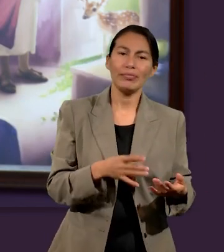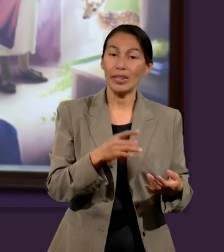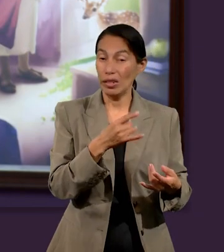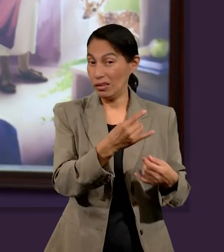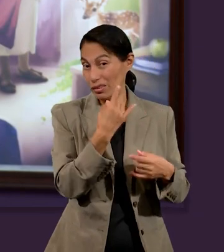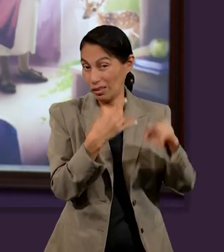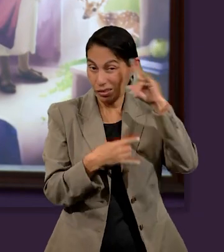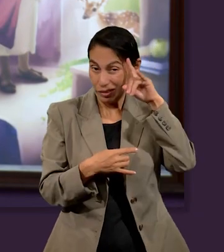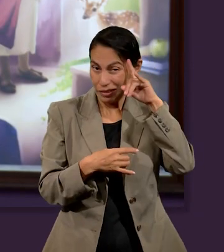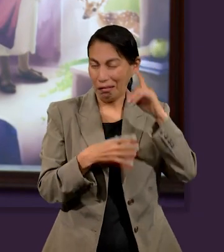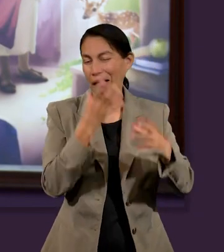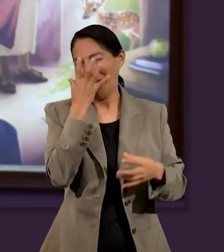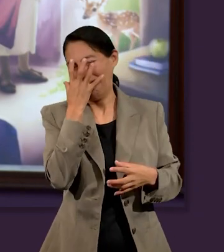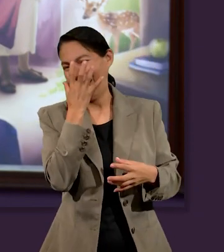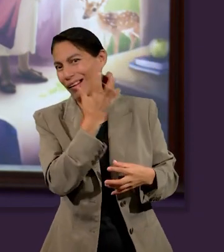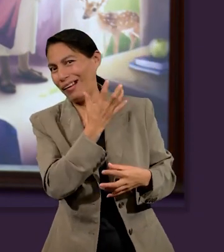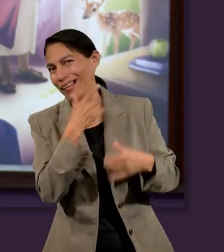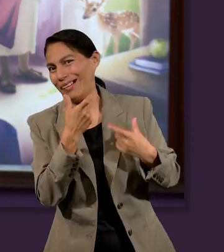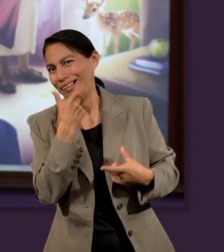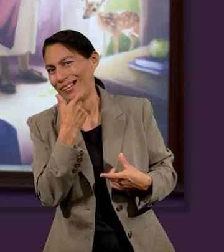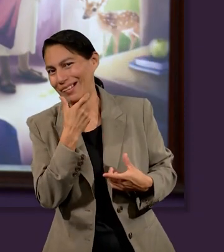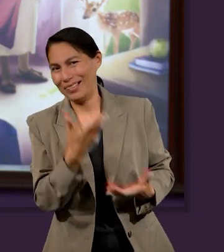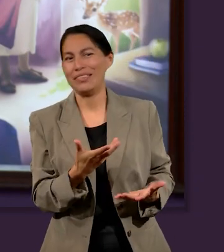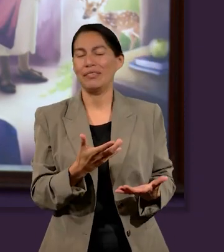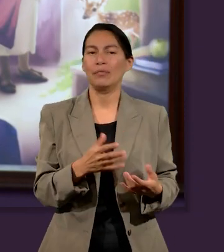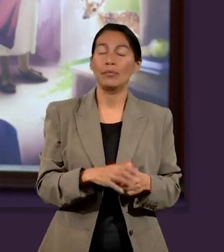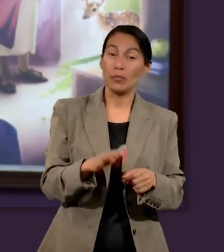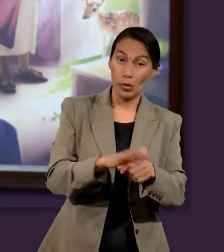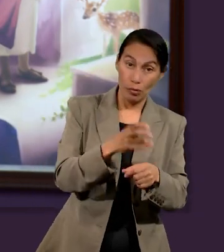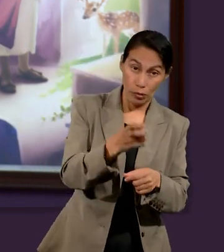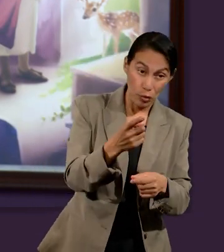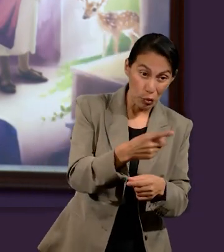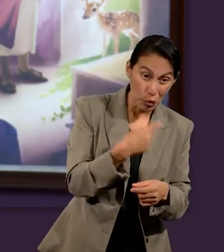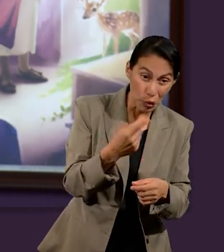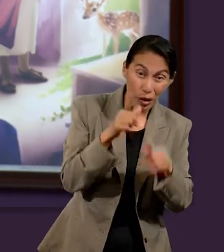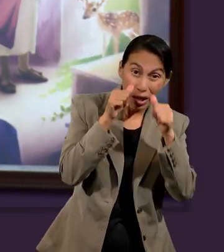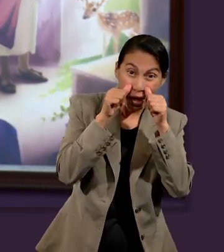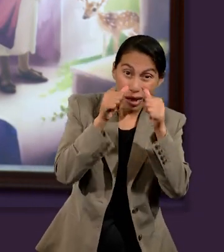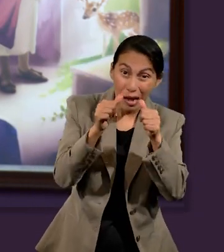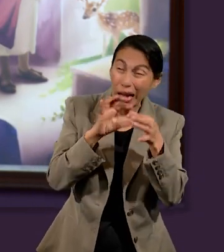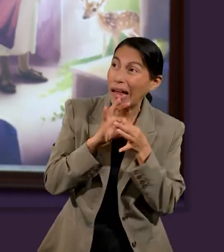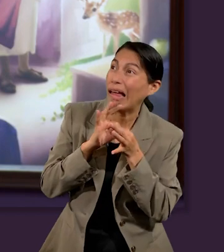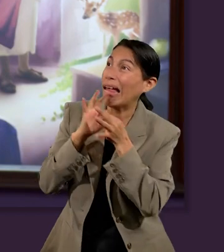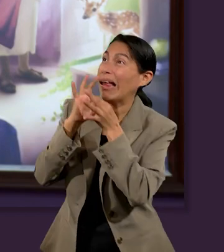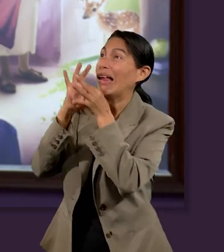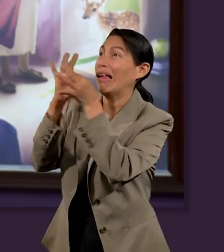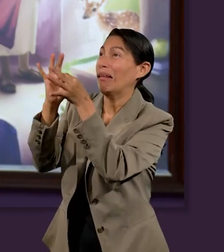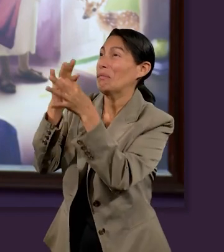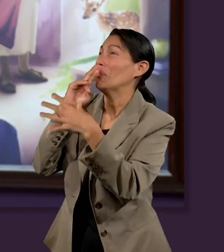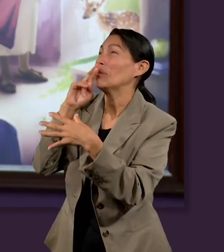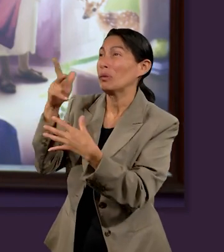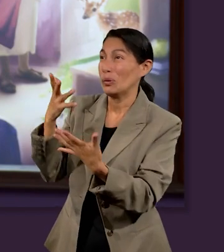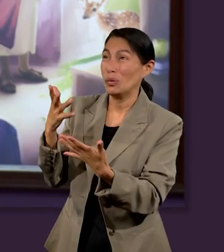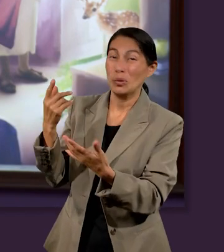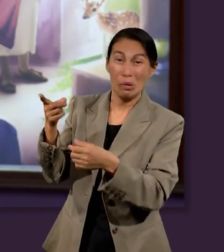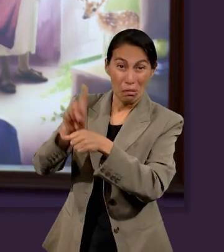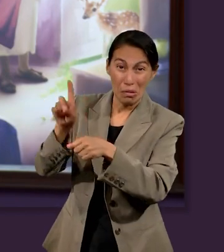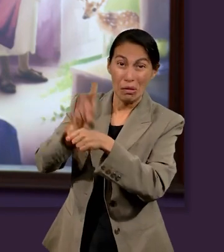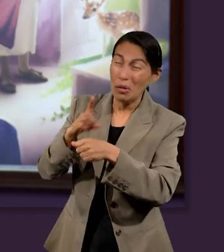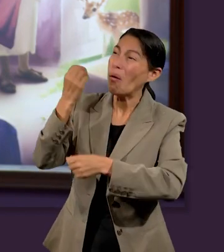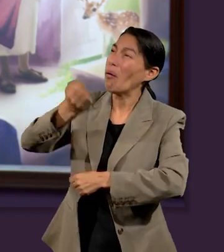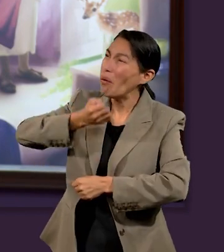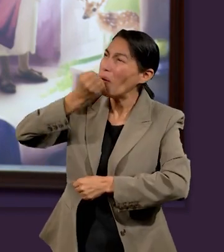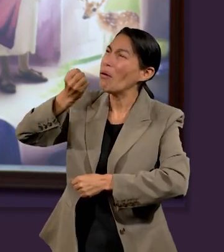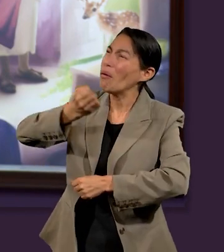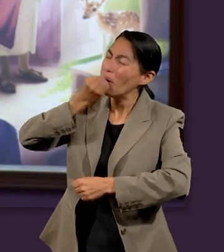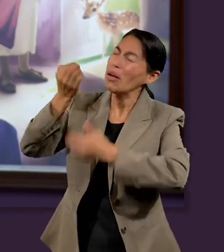temas importantes, creo que también seremos engañados. Entonces, es por eso que cobra más importancia que